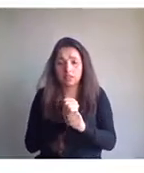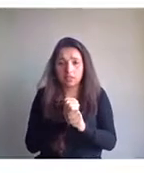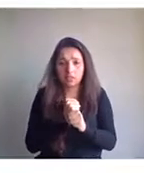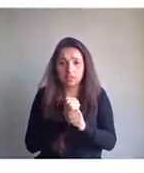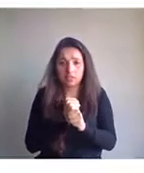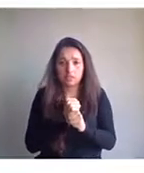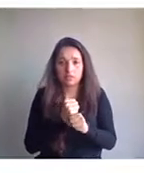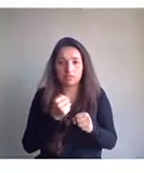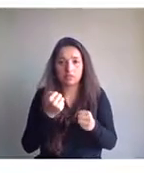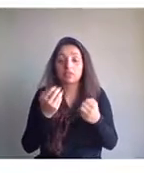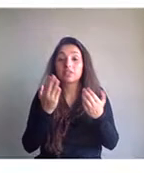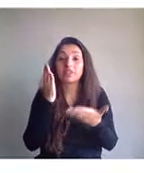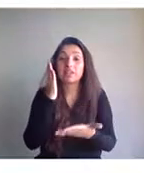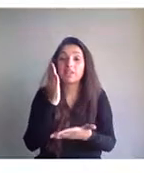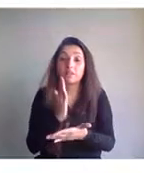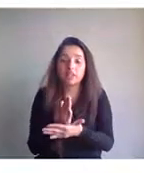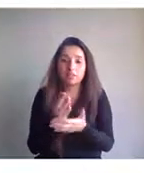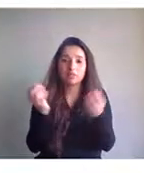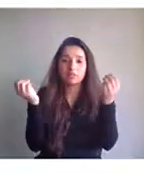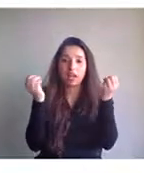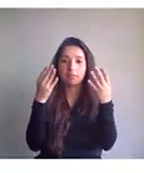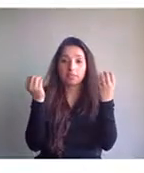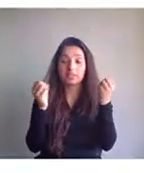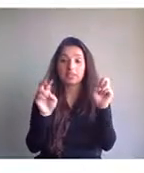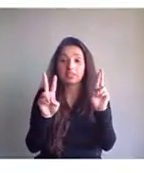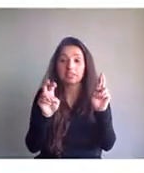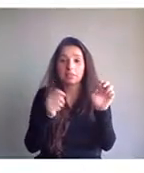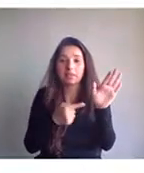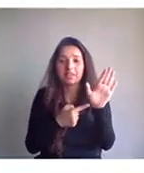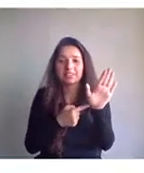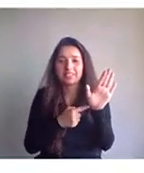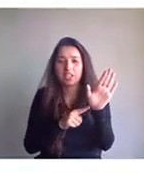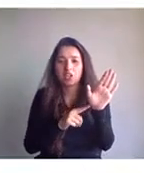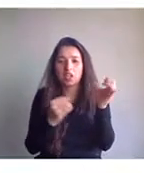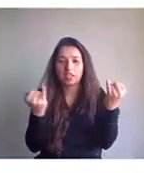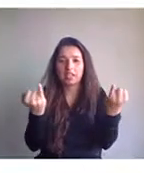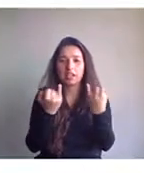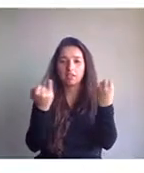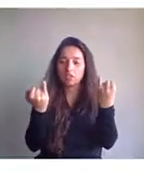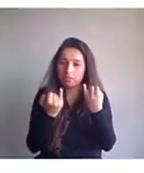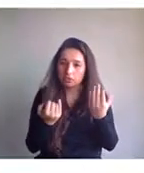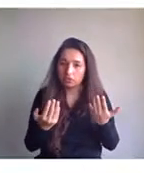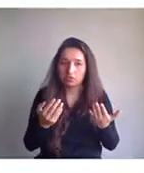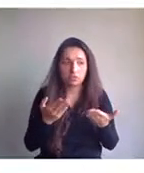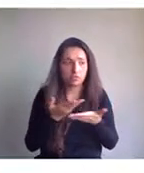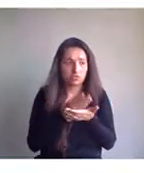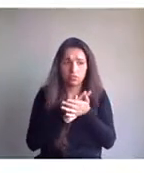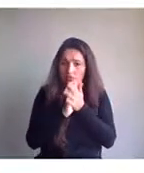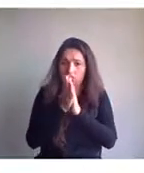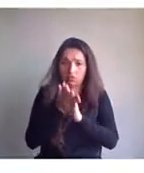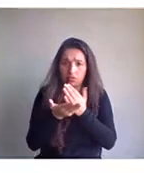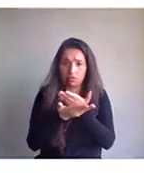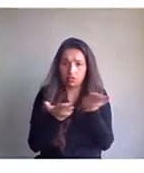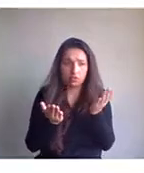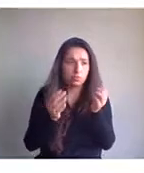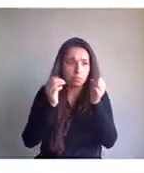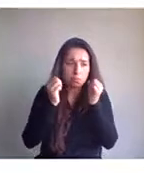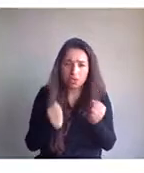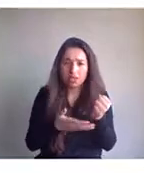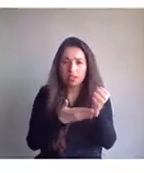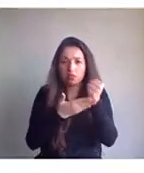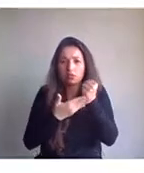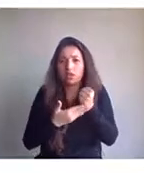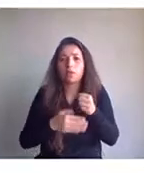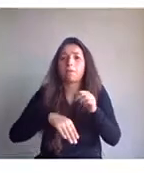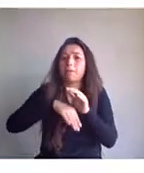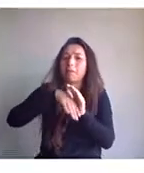que pueden ayudarnos en el caso de muchas discapacidades a aumentar la posibilidad de la